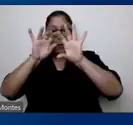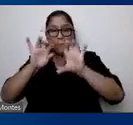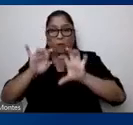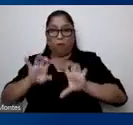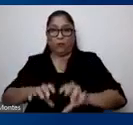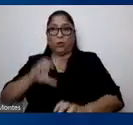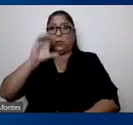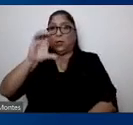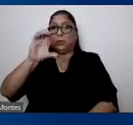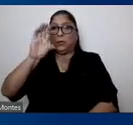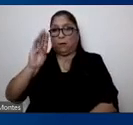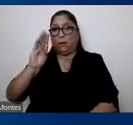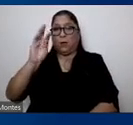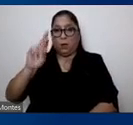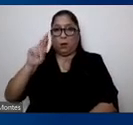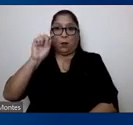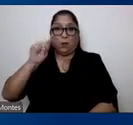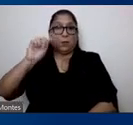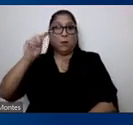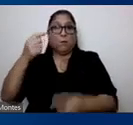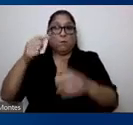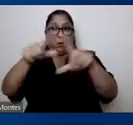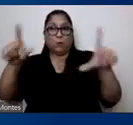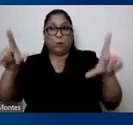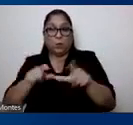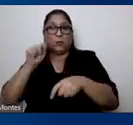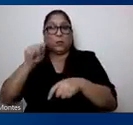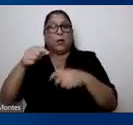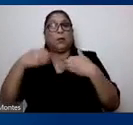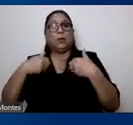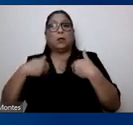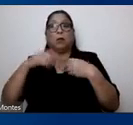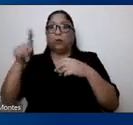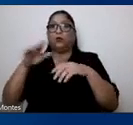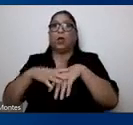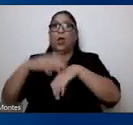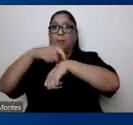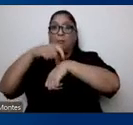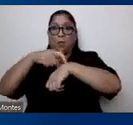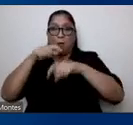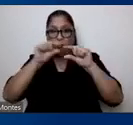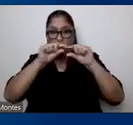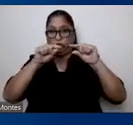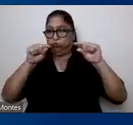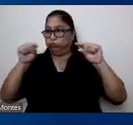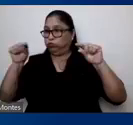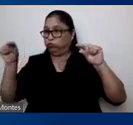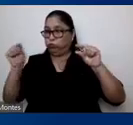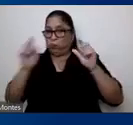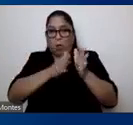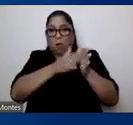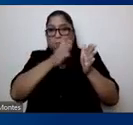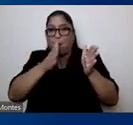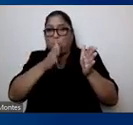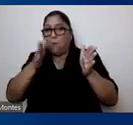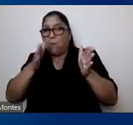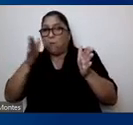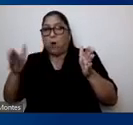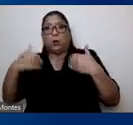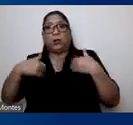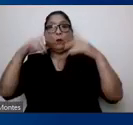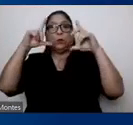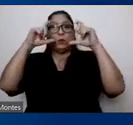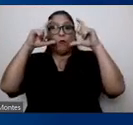CBR. Bueno, esta primera sala, como lo mencioné, teníamos una línea cronológica de los eventos y tenemos esta imagen,